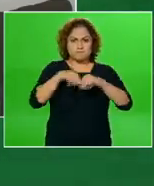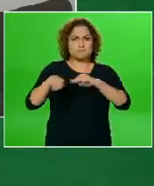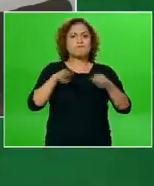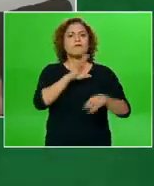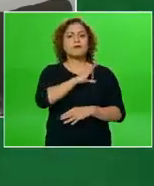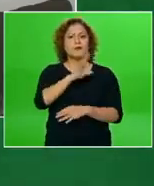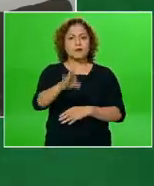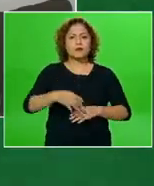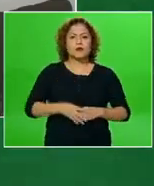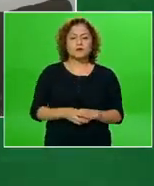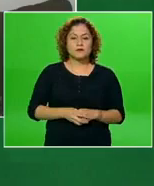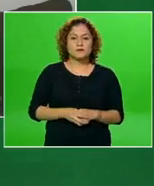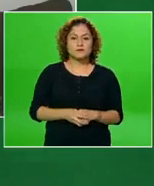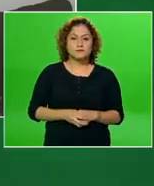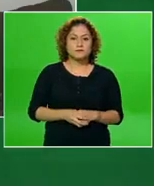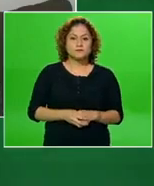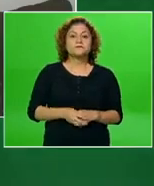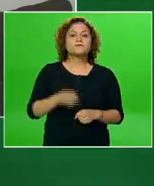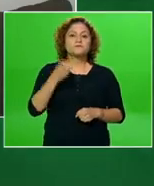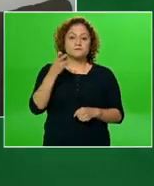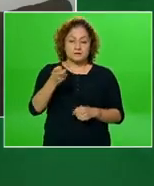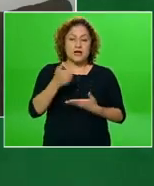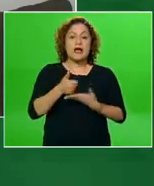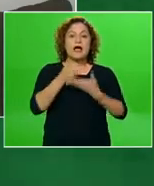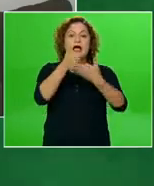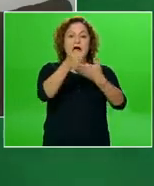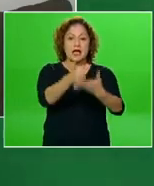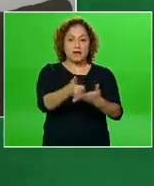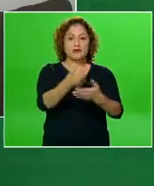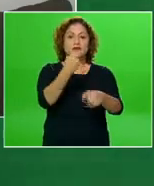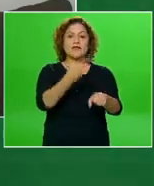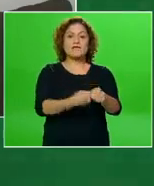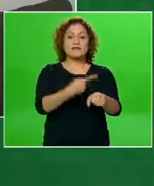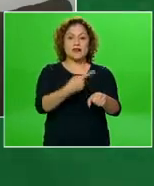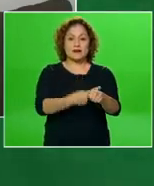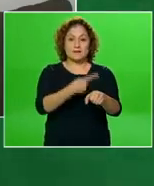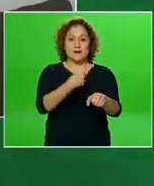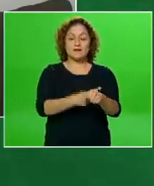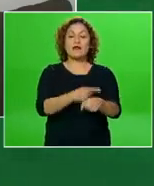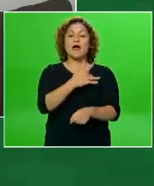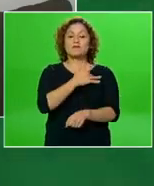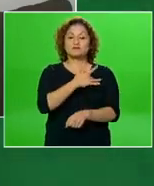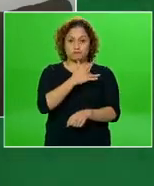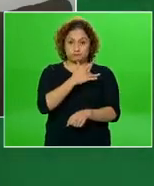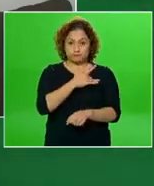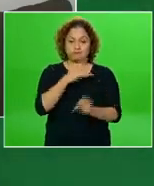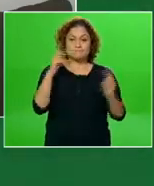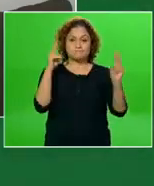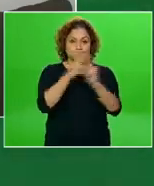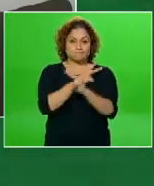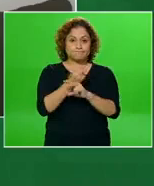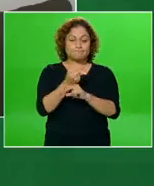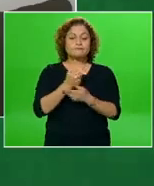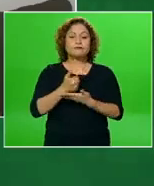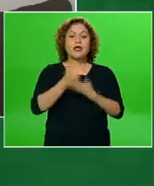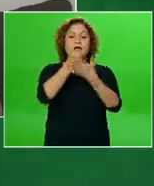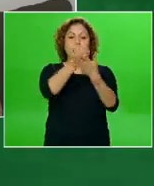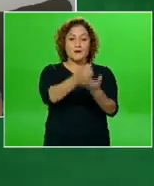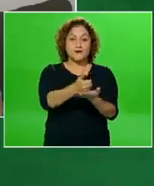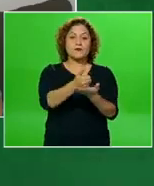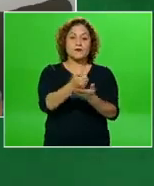las enfermedades cardiometabólicas que tenemos nosotros contrarrestar eso esa